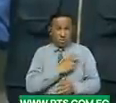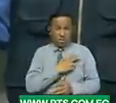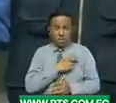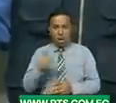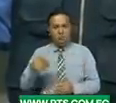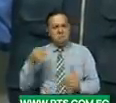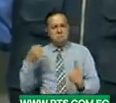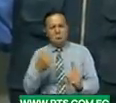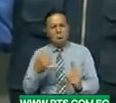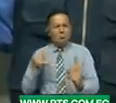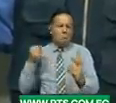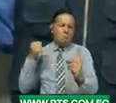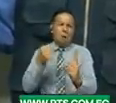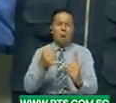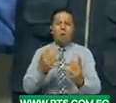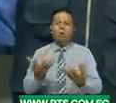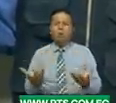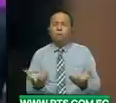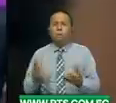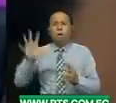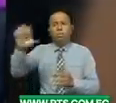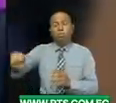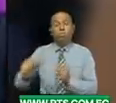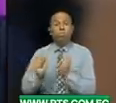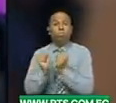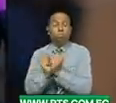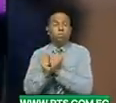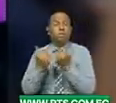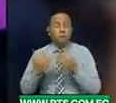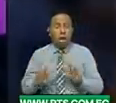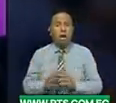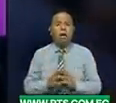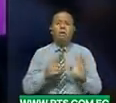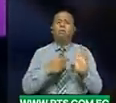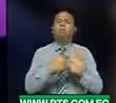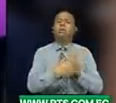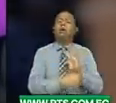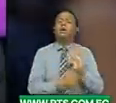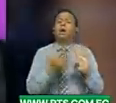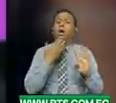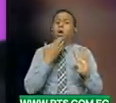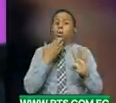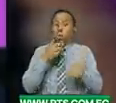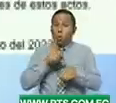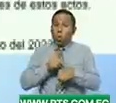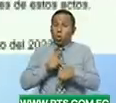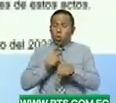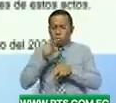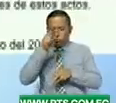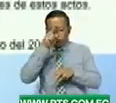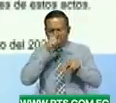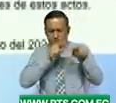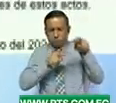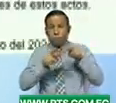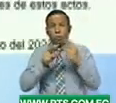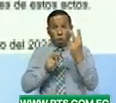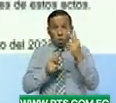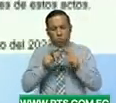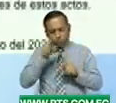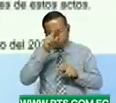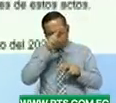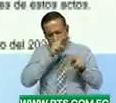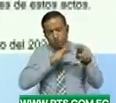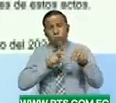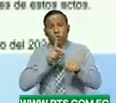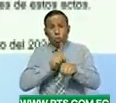las autoridades, él ya está detenido, mientras que las presuntas víctimas fueron analizadas por médicos. Están siendo asistidas por profesionales de